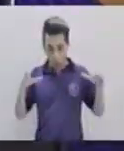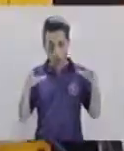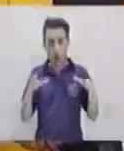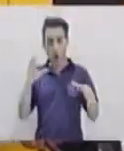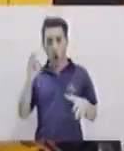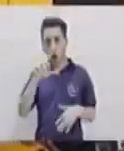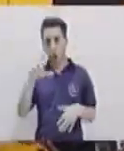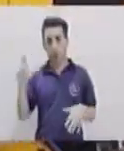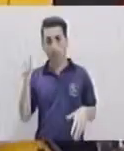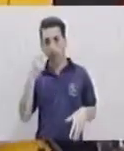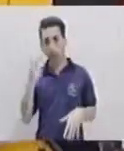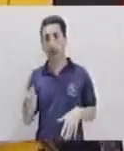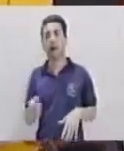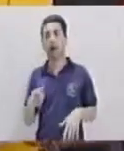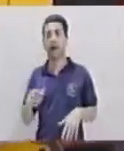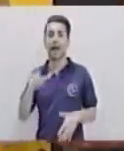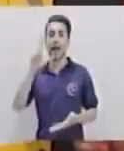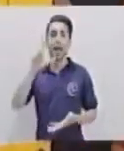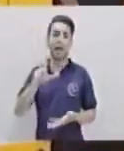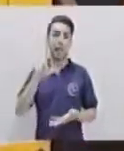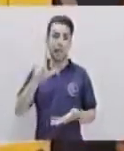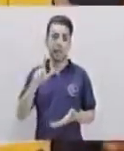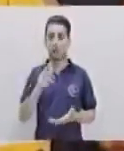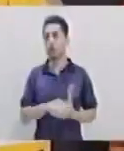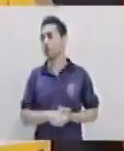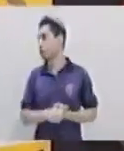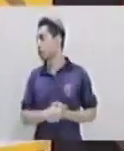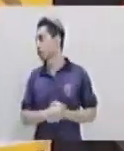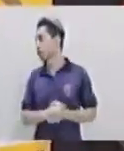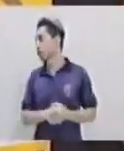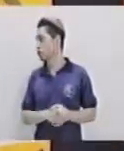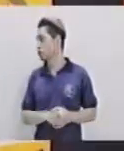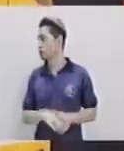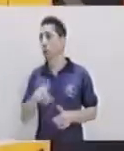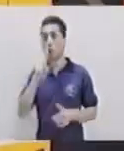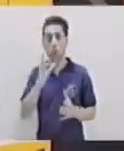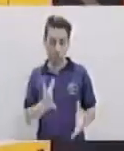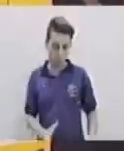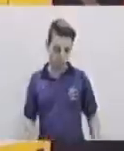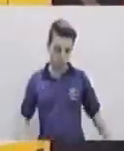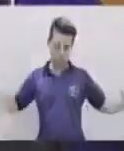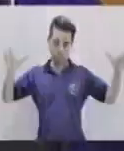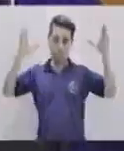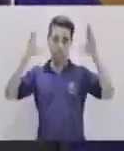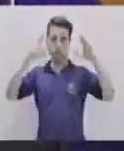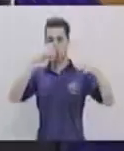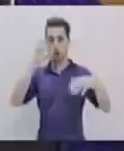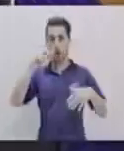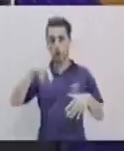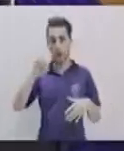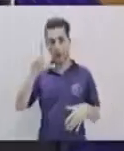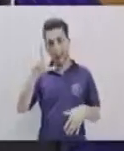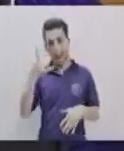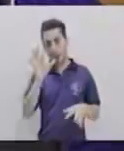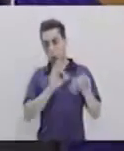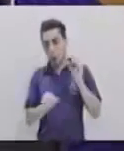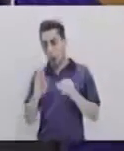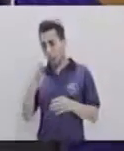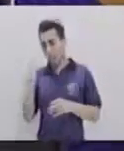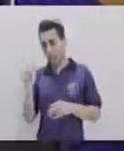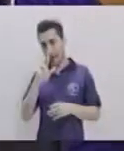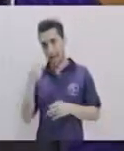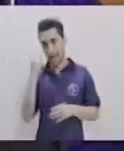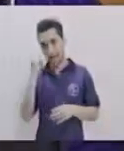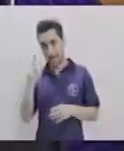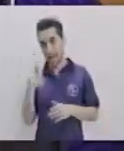en litros. Las ollas tienen 2 o 3 litros. Un barril o un tonel lo vamos a medir en qué, ¿cuál es de las dos es más